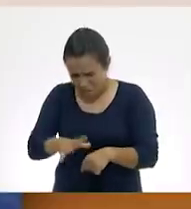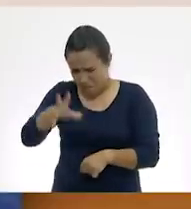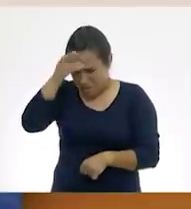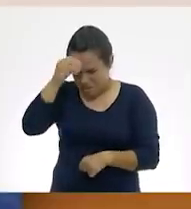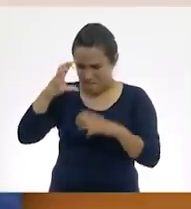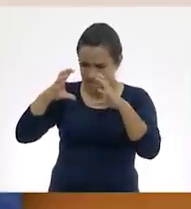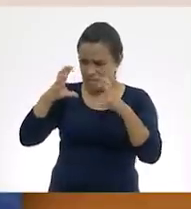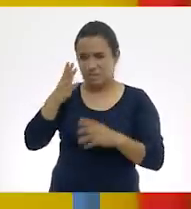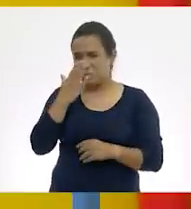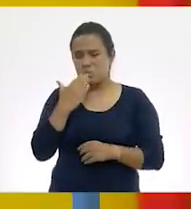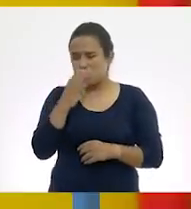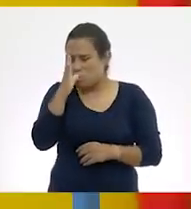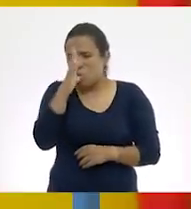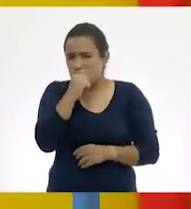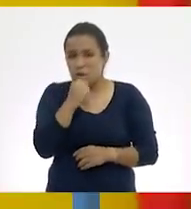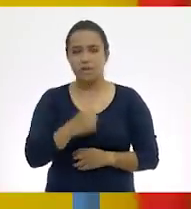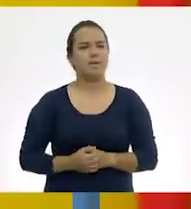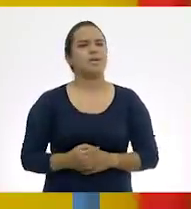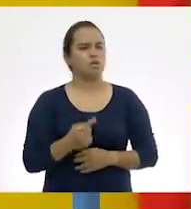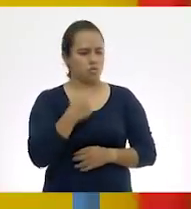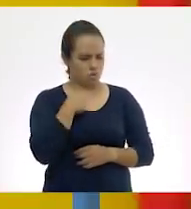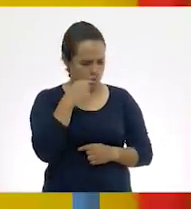del cerebro. Pues es que yo me quedé pensando